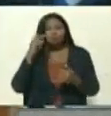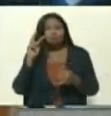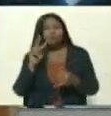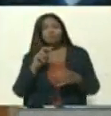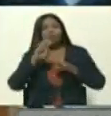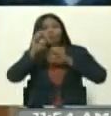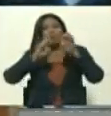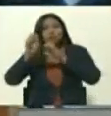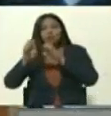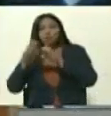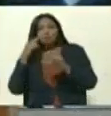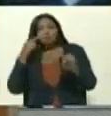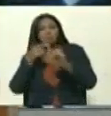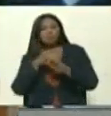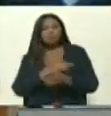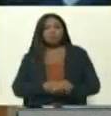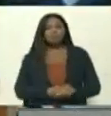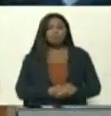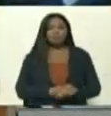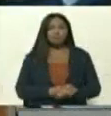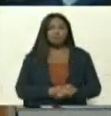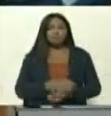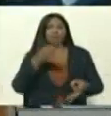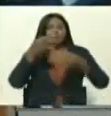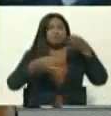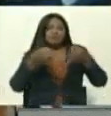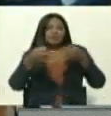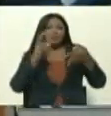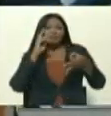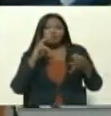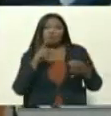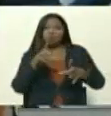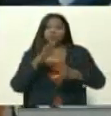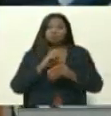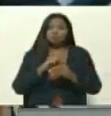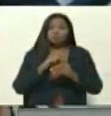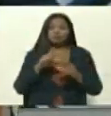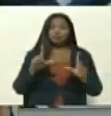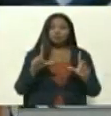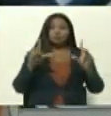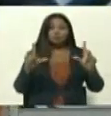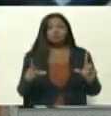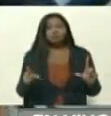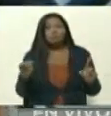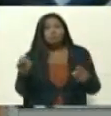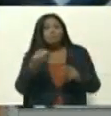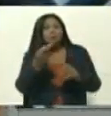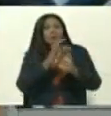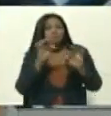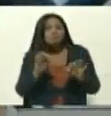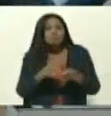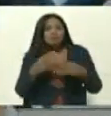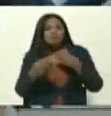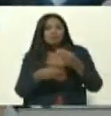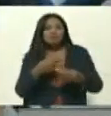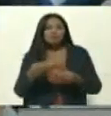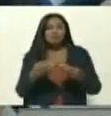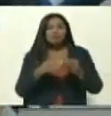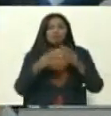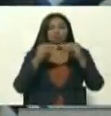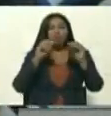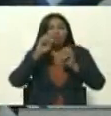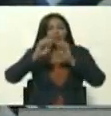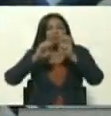evaluaciones respectivas. El fiscal provisorio aspirante a la titularidad tiene prerrogativa de someterse a una evaluación